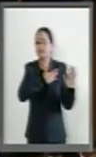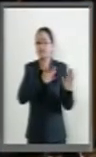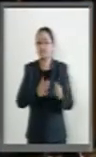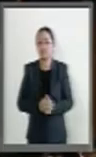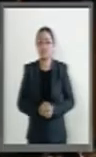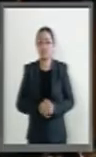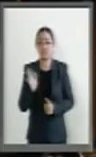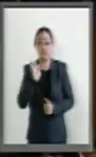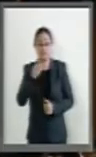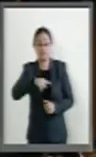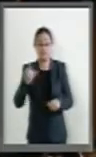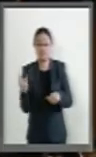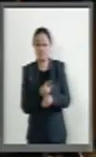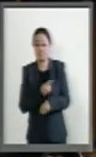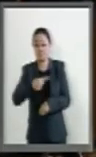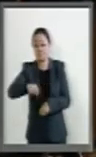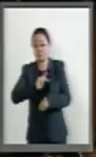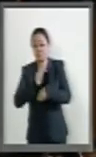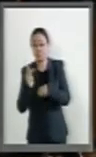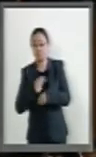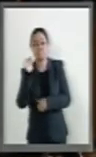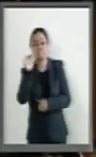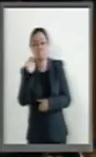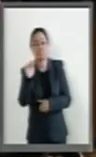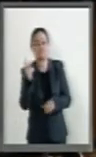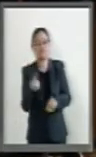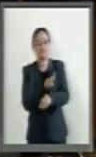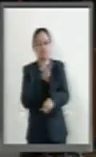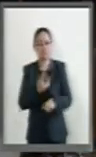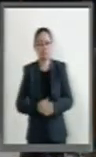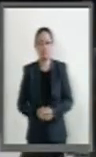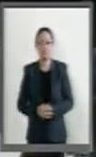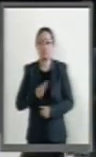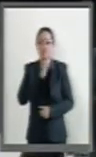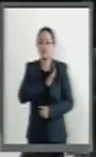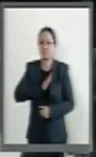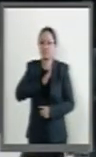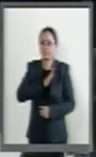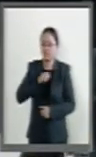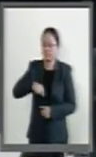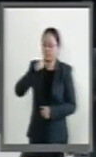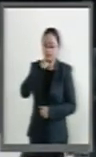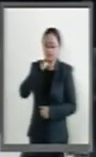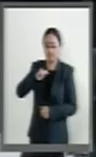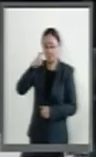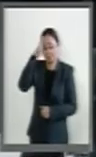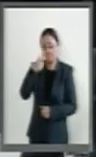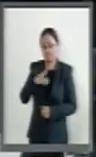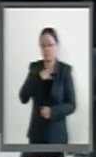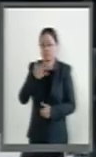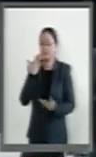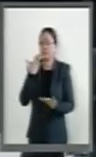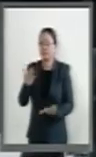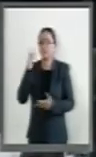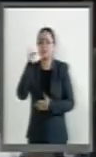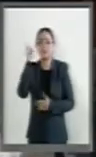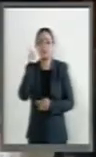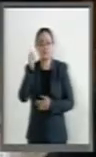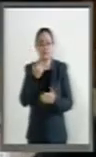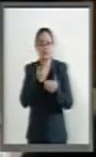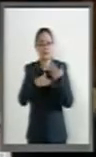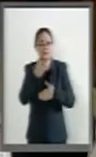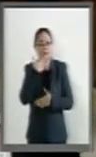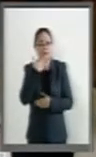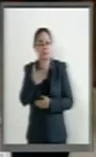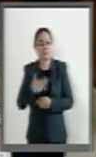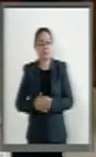Si así no lo hicieren, que la Nación se los demande. Muchas felicidades. A nombre del Senado, les deseamos el mayor de los